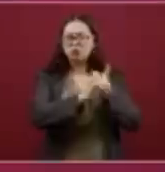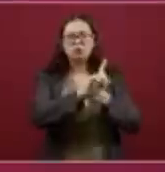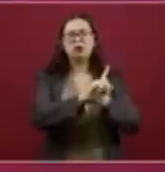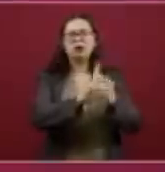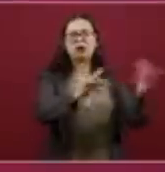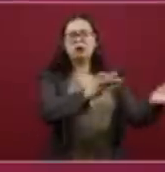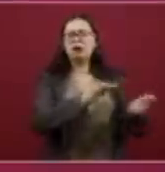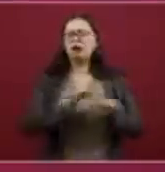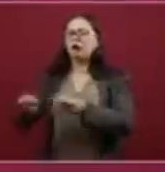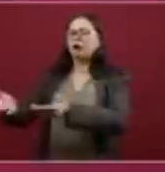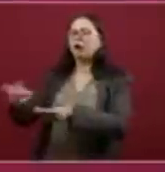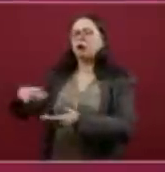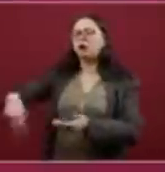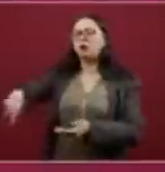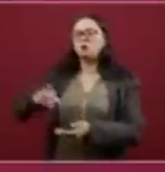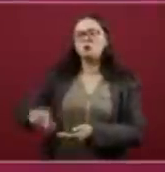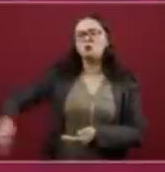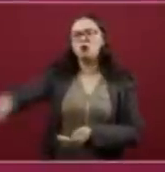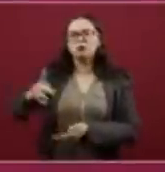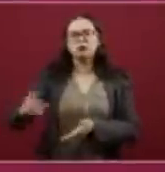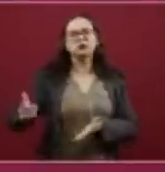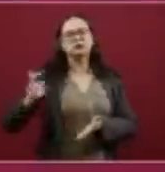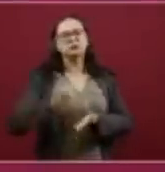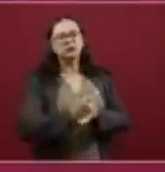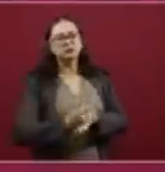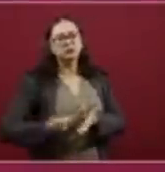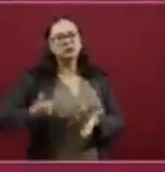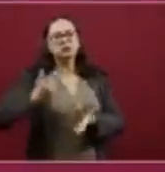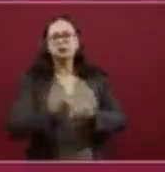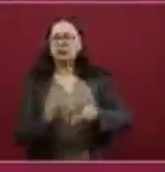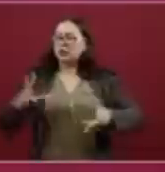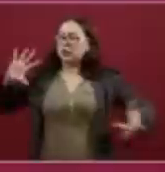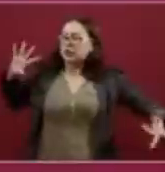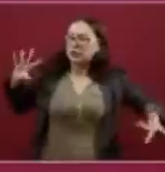Hagan la cuenta de cuánto ha costado eso.